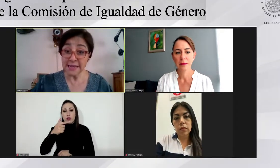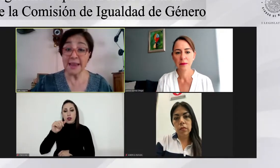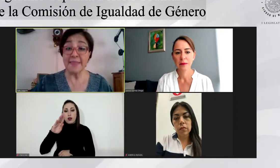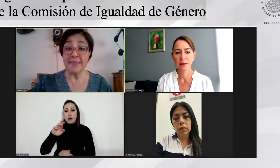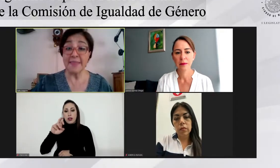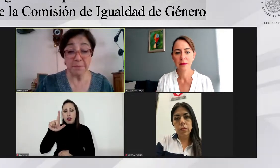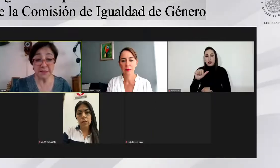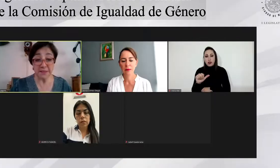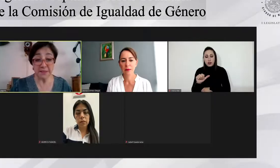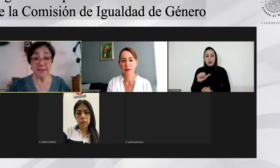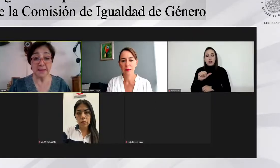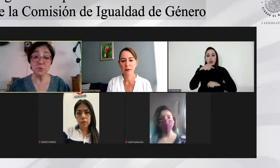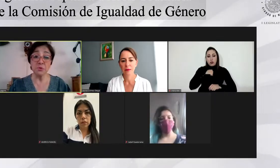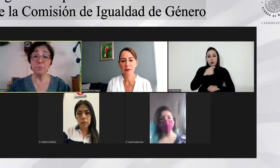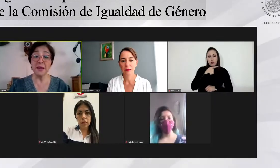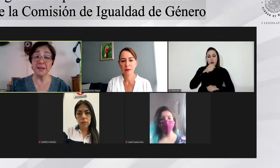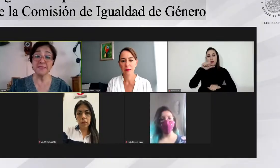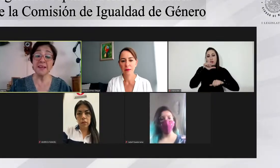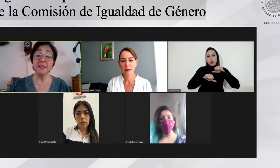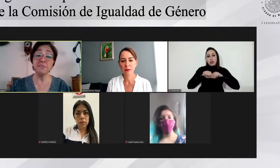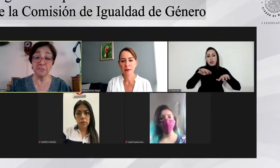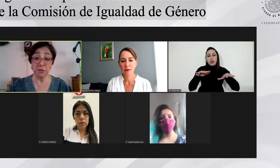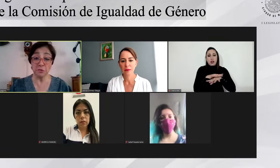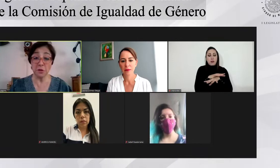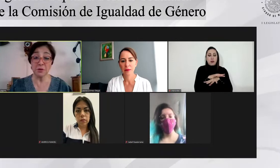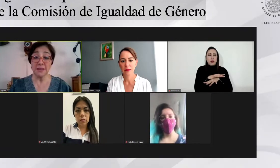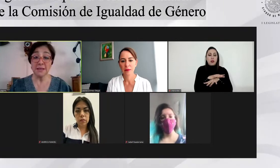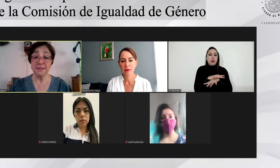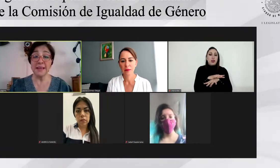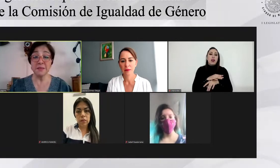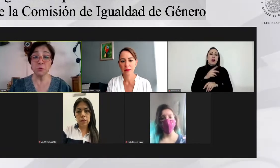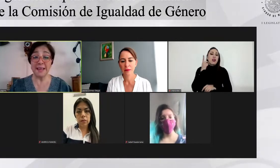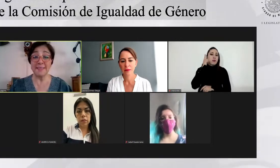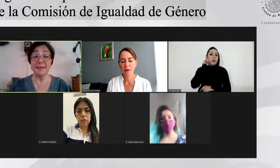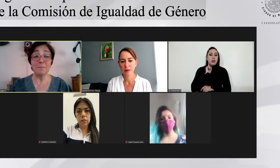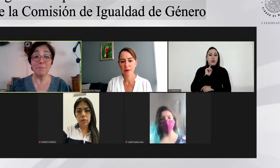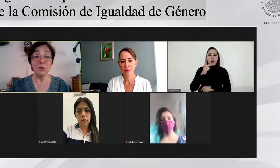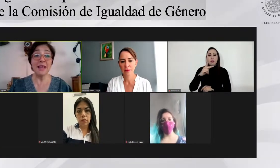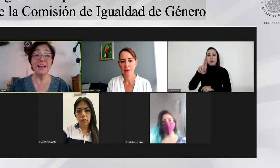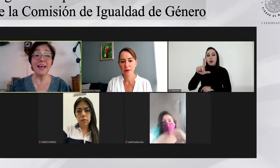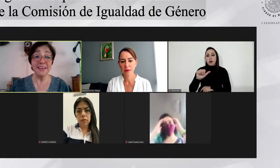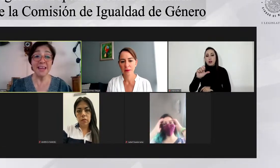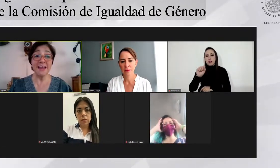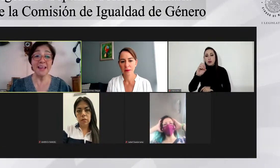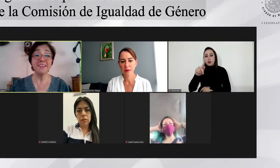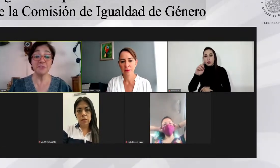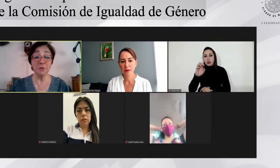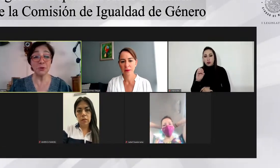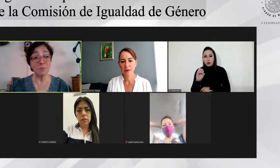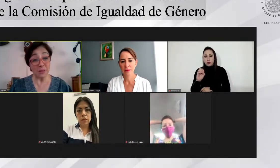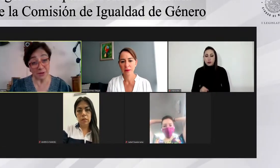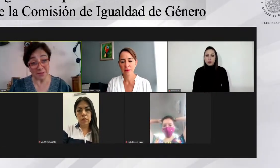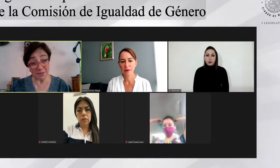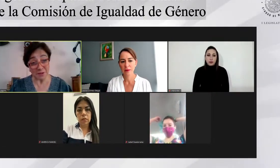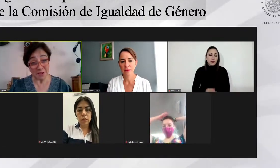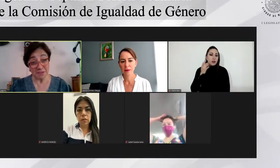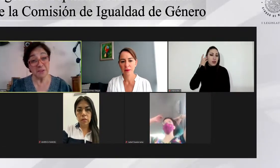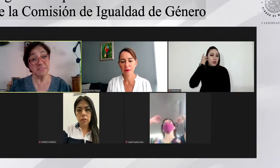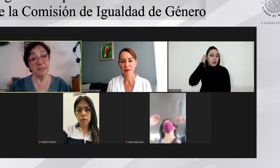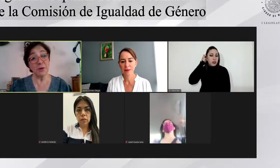y la de la voz Marta Patricia Llanguno Pérez en sustitución de la diputada Paula Adriana Soto